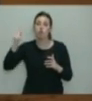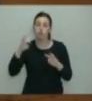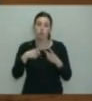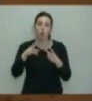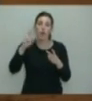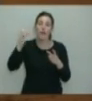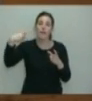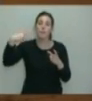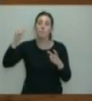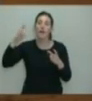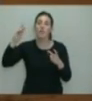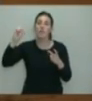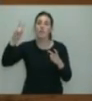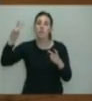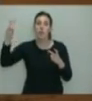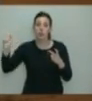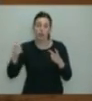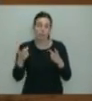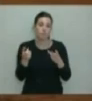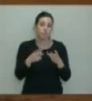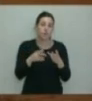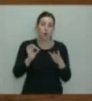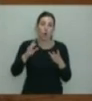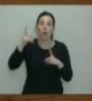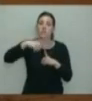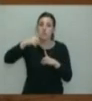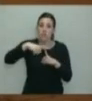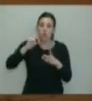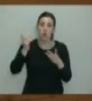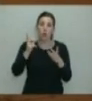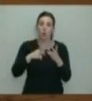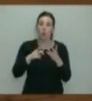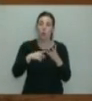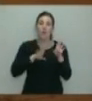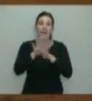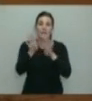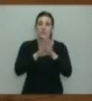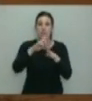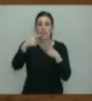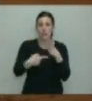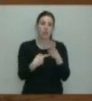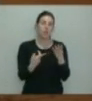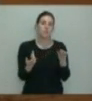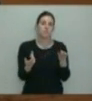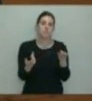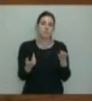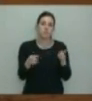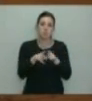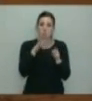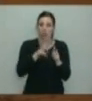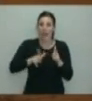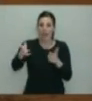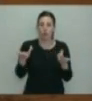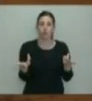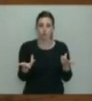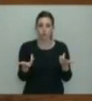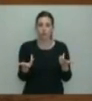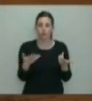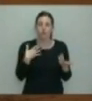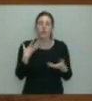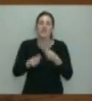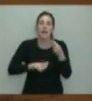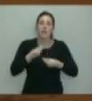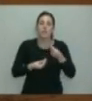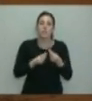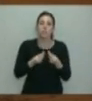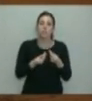Ribadedeva o a los de Tineo o a los de Cangas de Narcea? ¿Me entiende? Por lo tanto, si hacemos